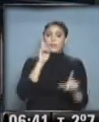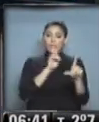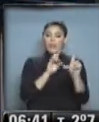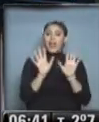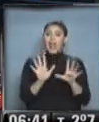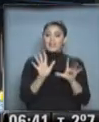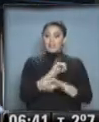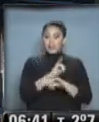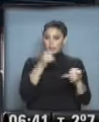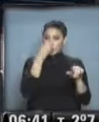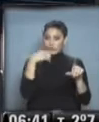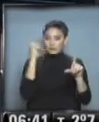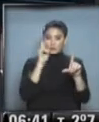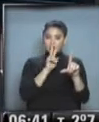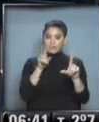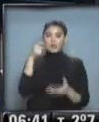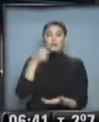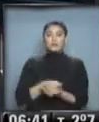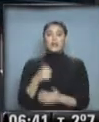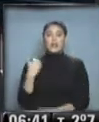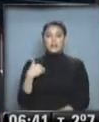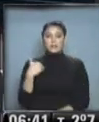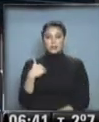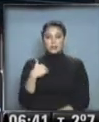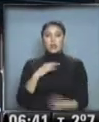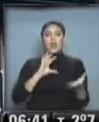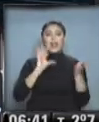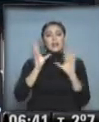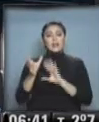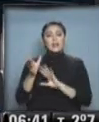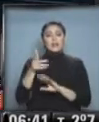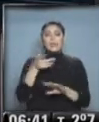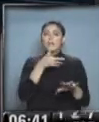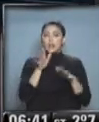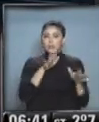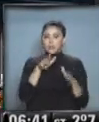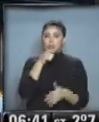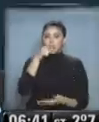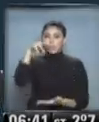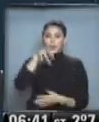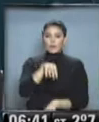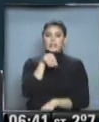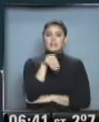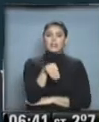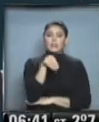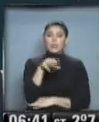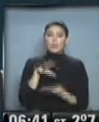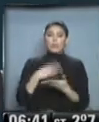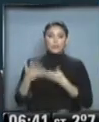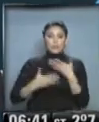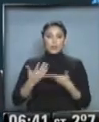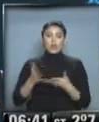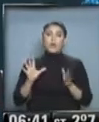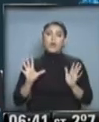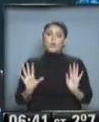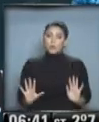indicando el pronóstico para el sur argentino. Allí las condiciones meteorológicas serán bastante inestables en el extremo sur de Santa Cruz y en Tierra del Fuego. No hay que